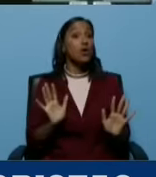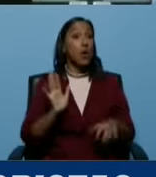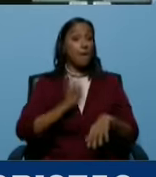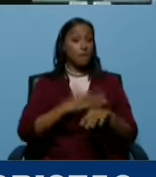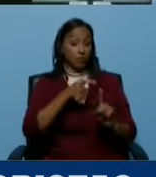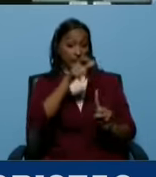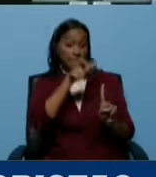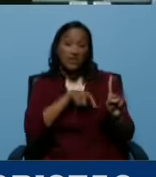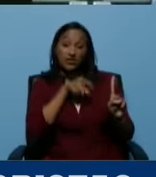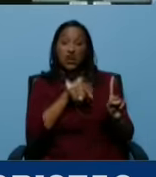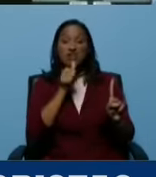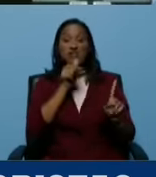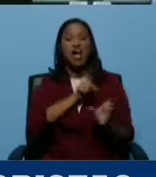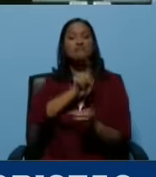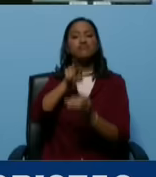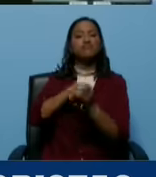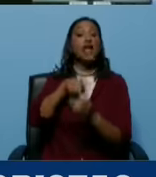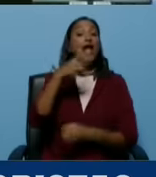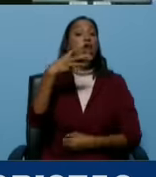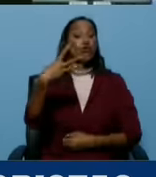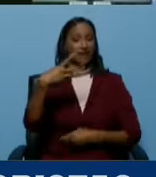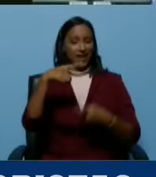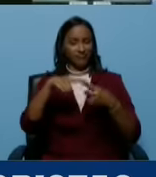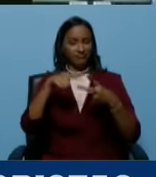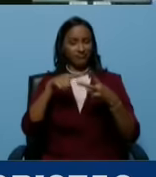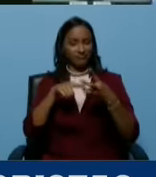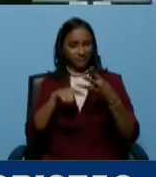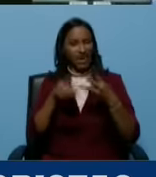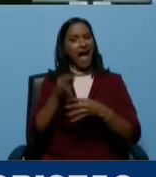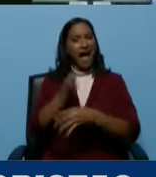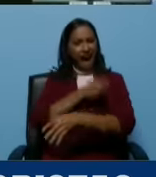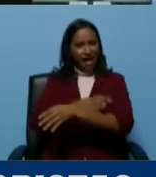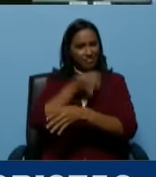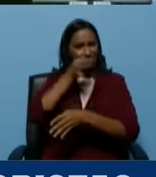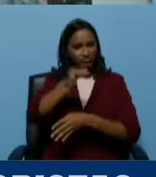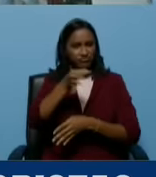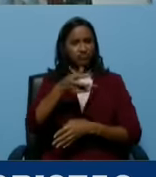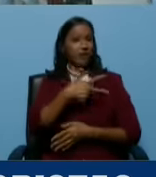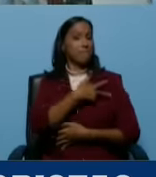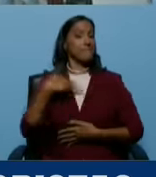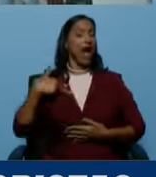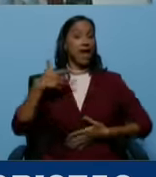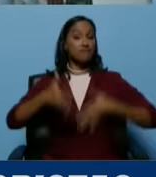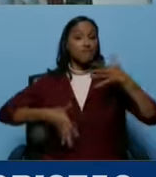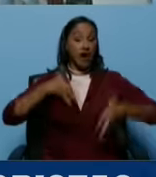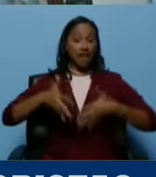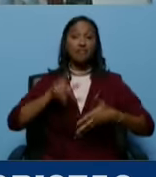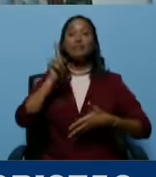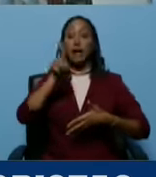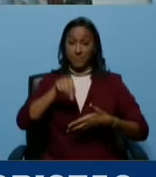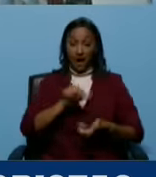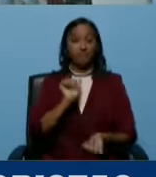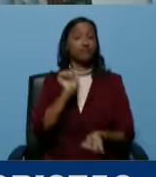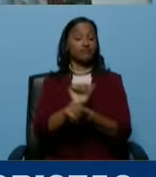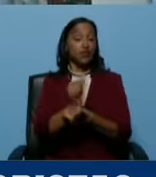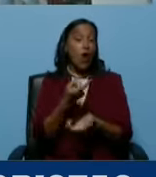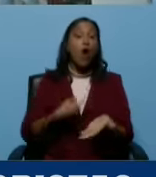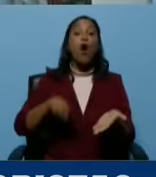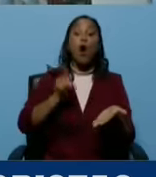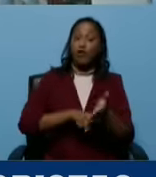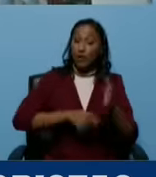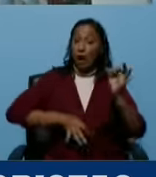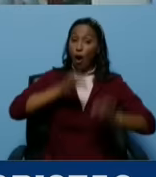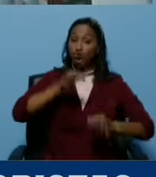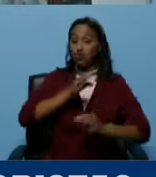sujeto como los tres pranes que, estando detenidos, han sido nuevamente procesados por los delitos